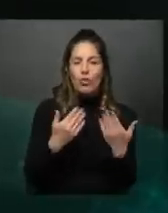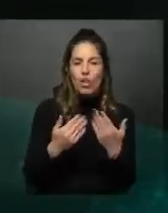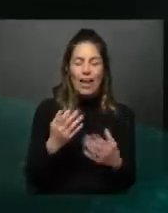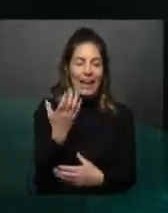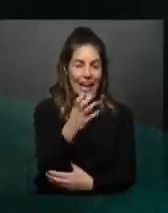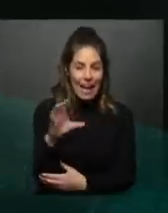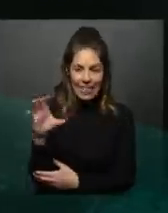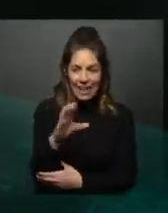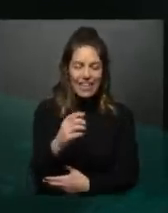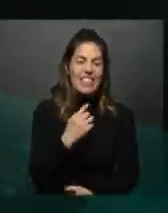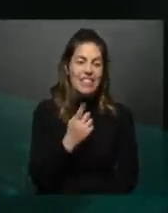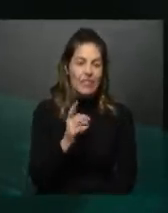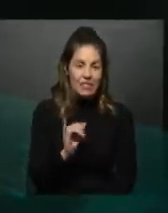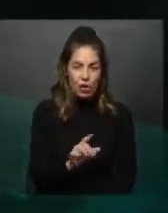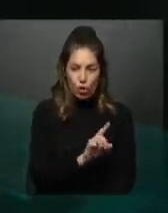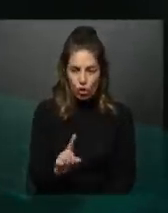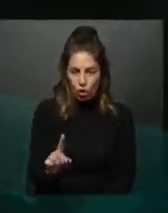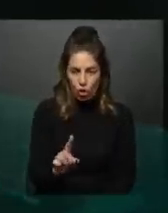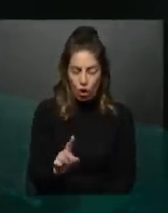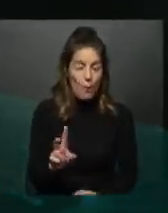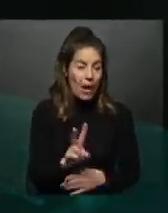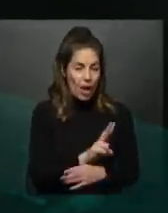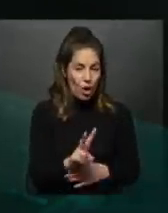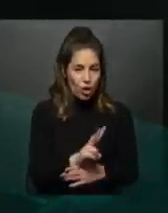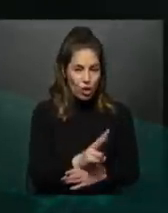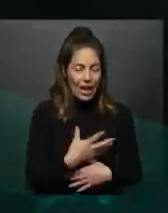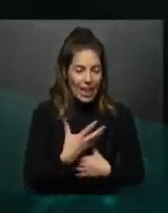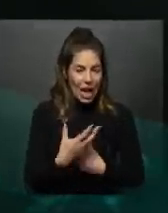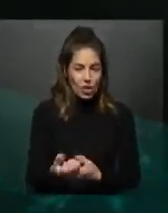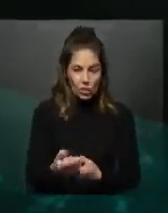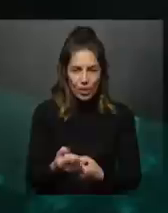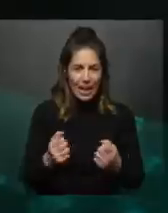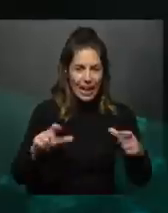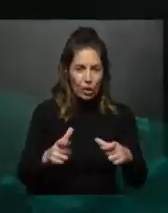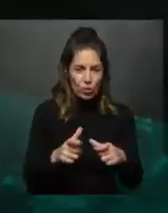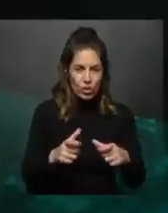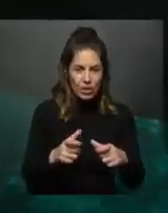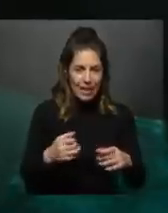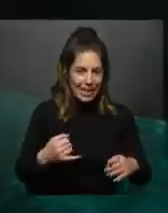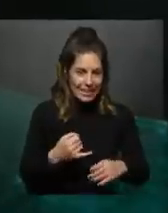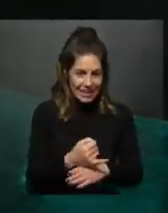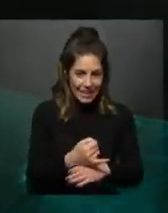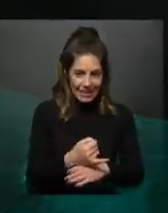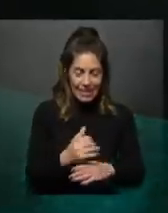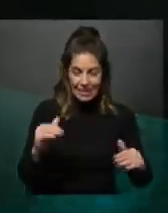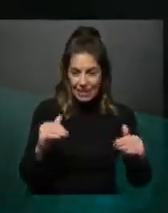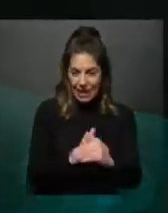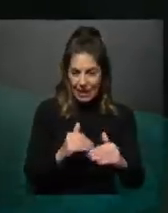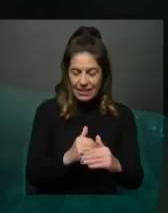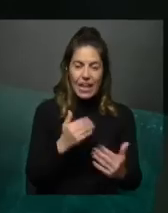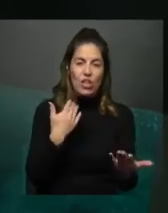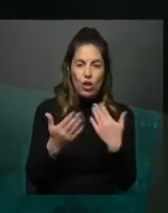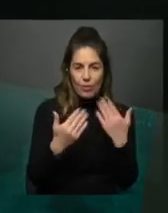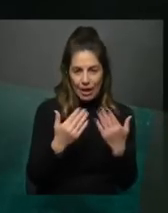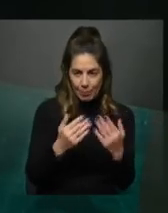radares sirven o no Para bueno controlar y ayudar a reducir la siniestralidad vial de eso lo haremos